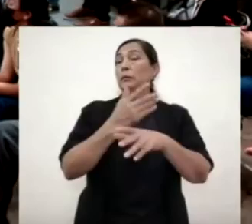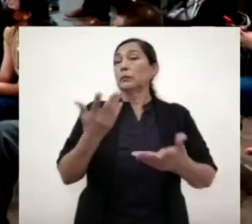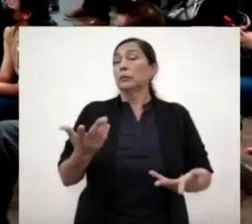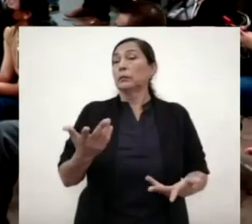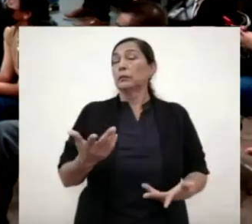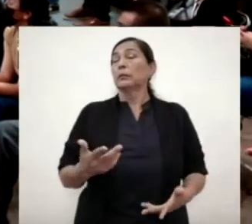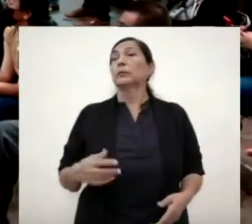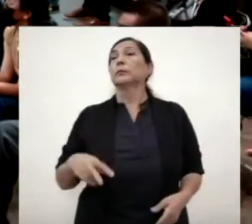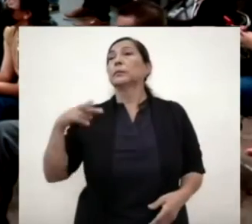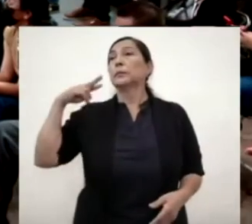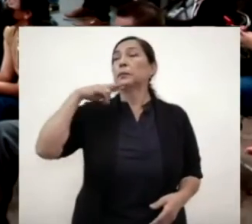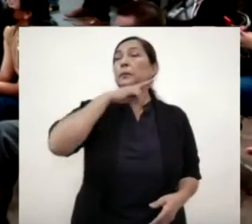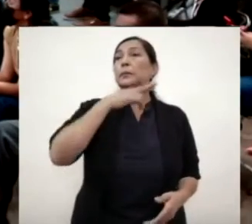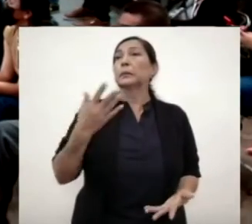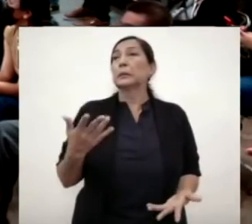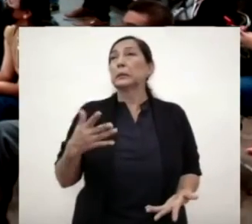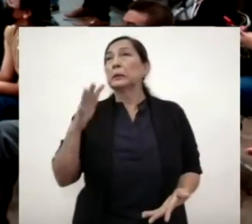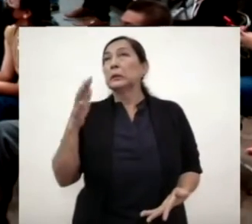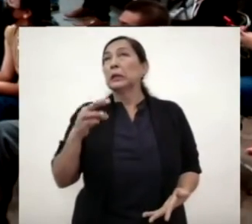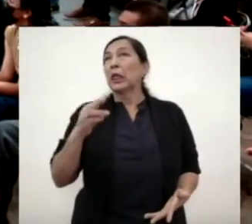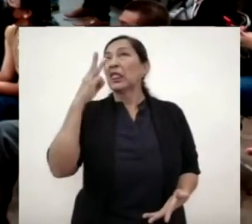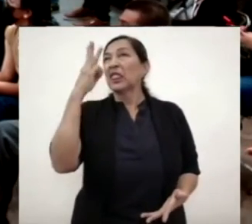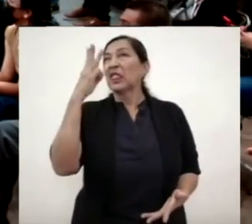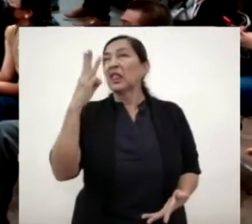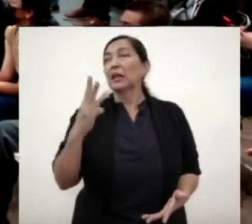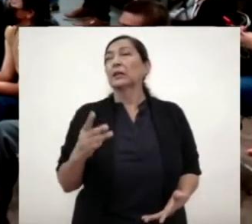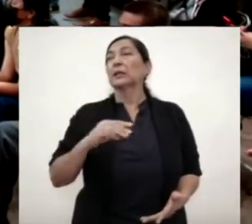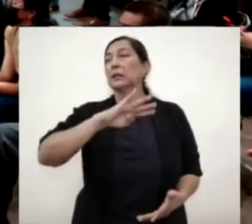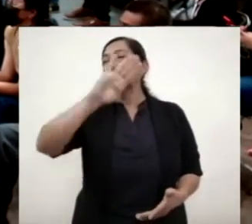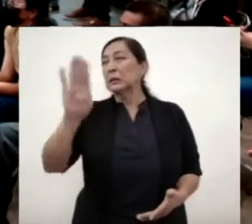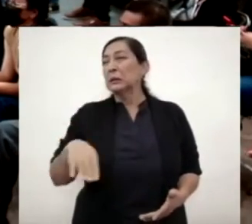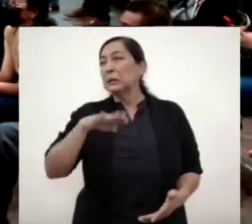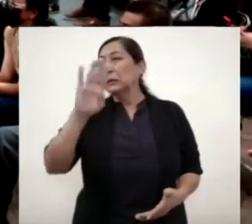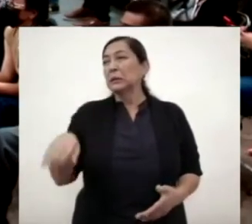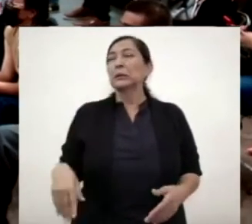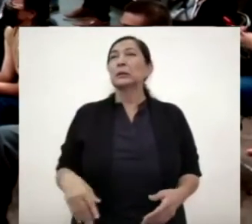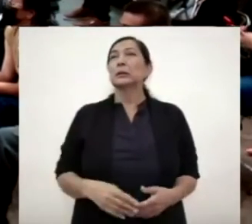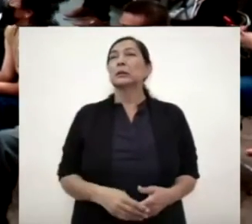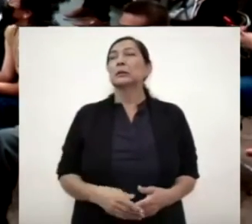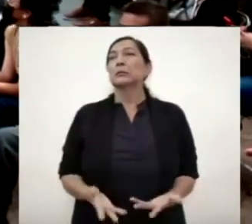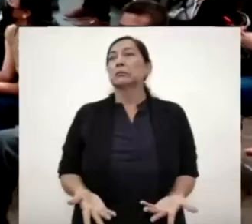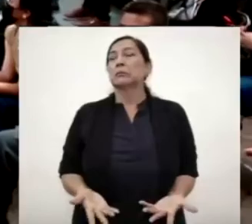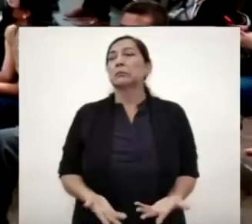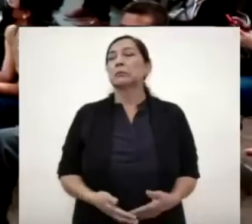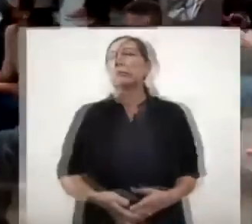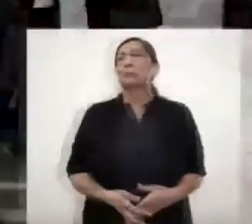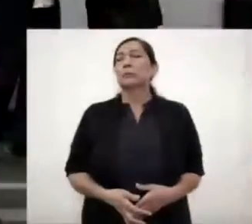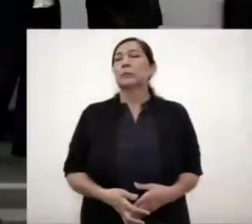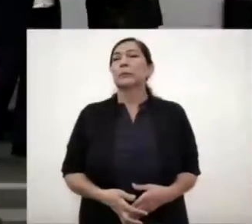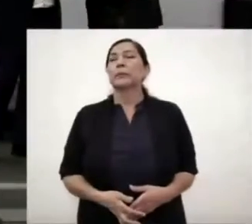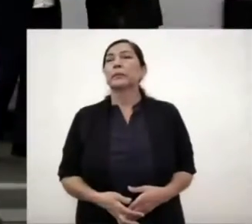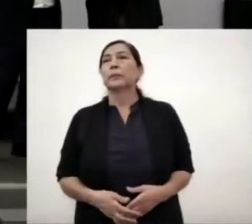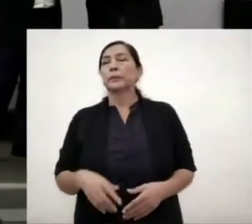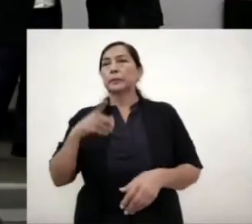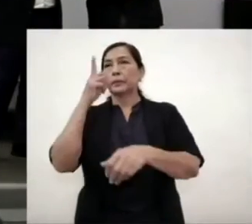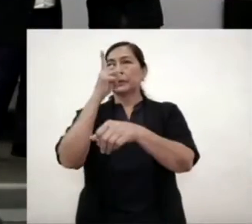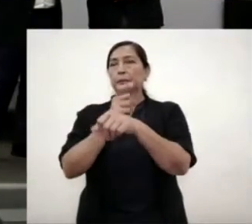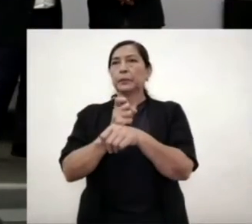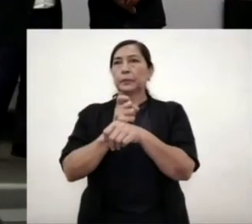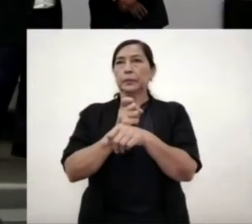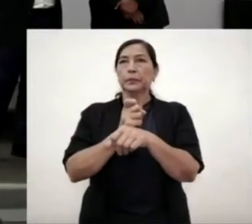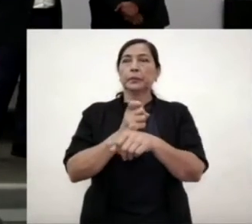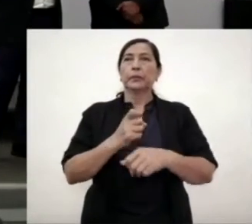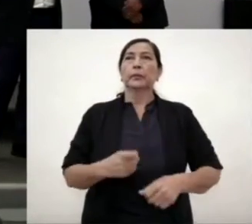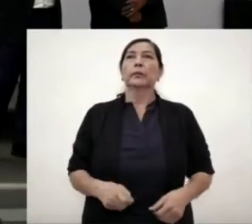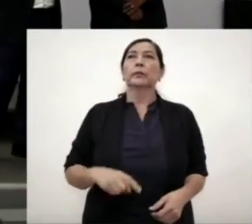3 muertas durante lo que va de este año? Sí, son varias acciones en el tema de feminicidios. Primero lo de Sinapecuaro. A ver, aquí